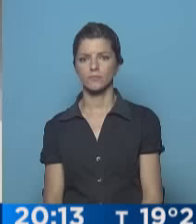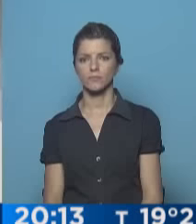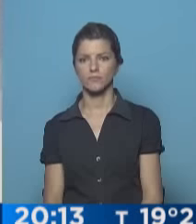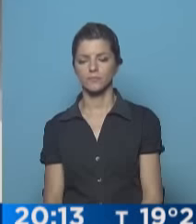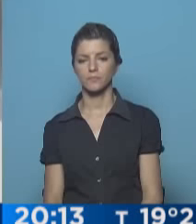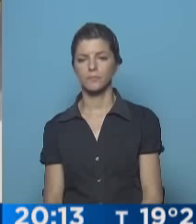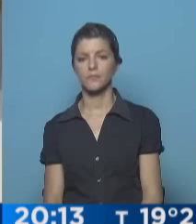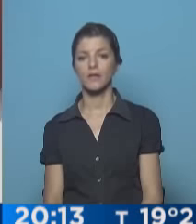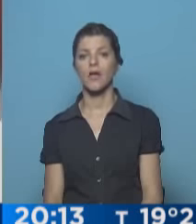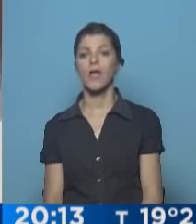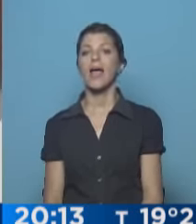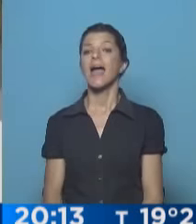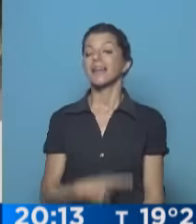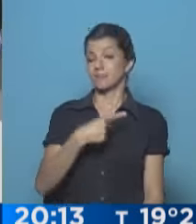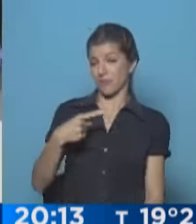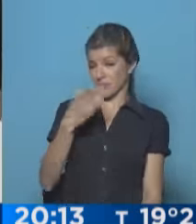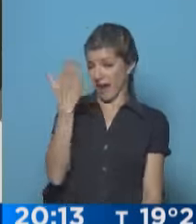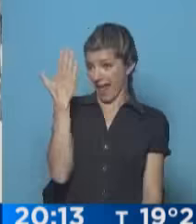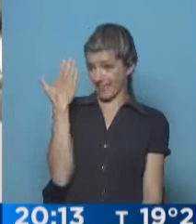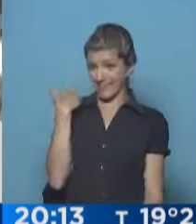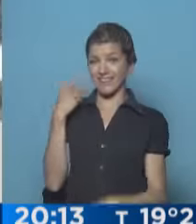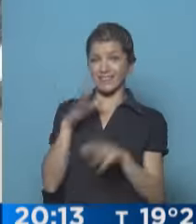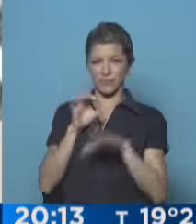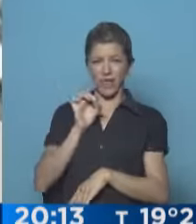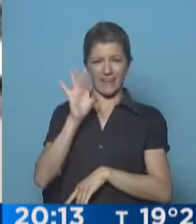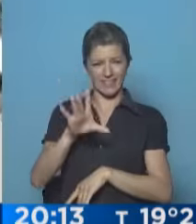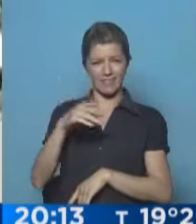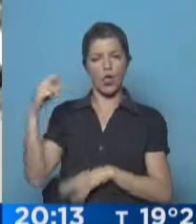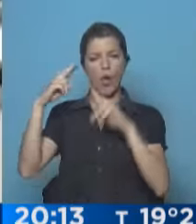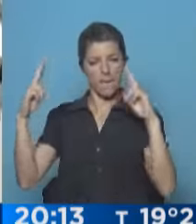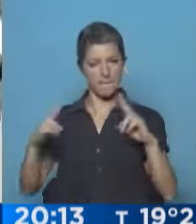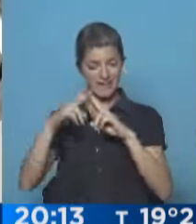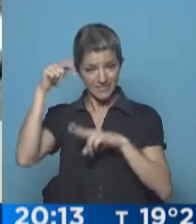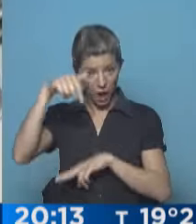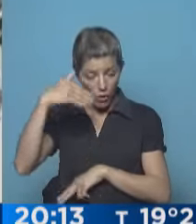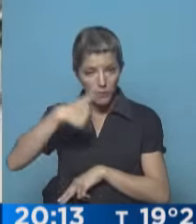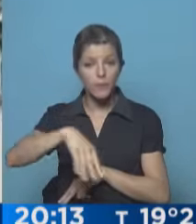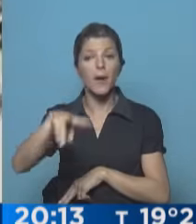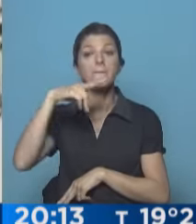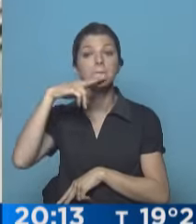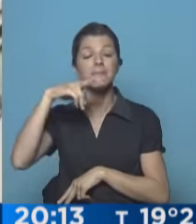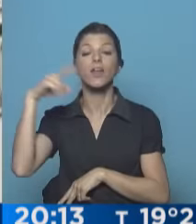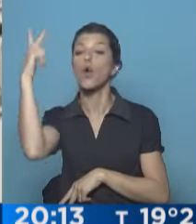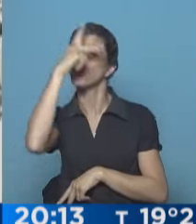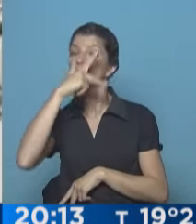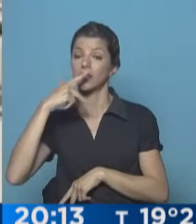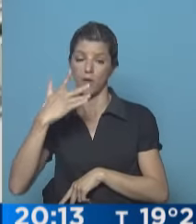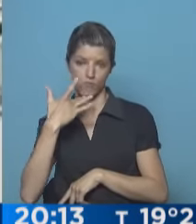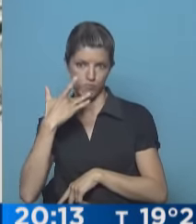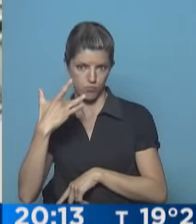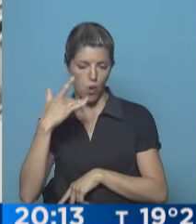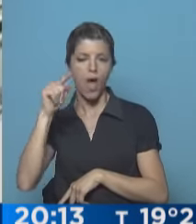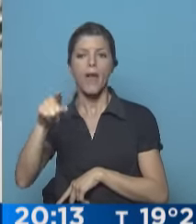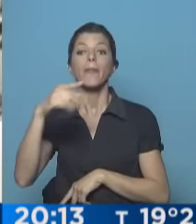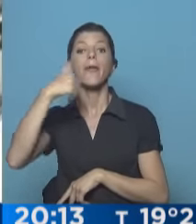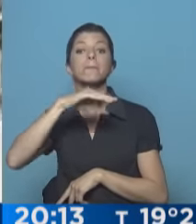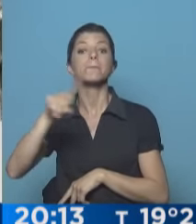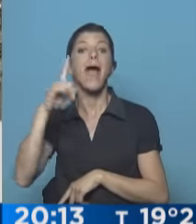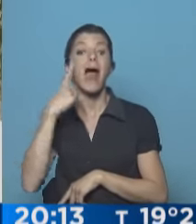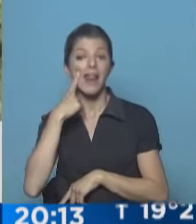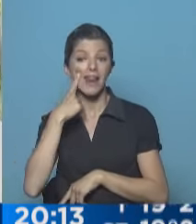Una semana después de los atentados en París, el terror se trasladó este viernes a un lujoso hotel de Malí, un país del litoral del